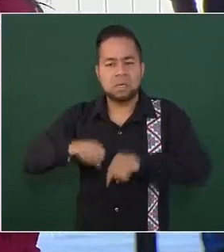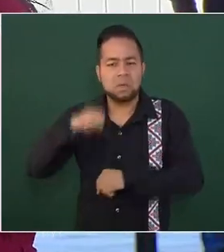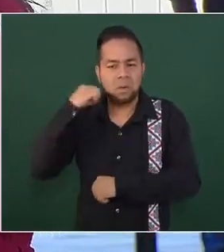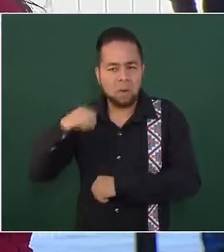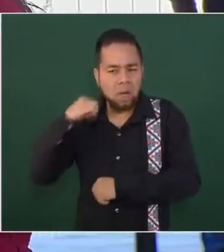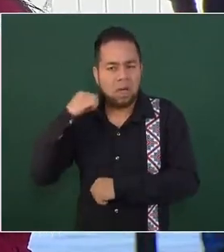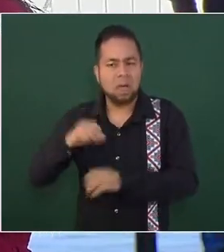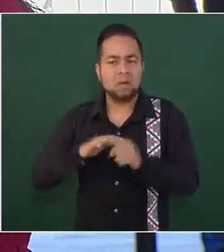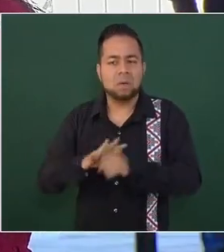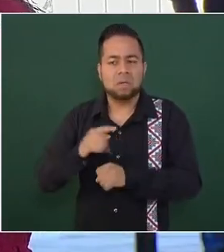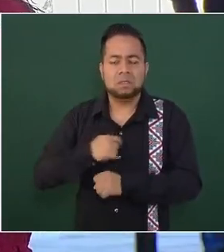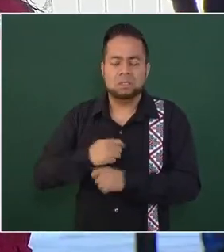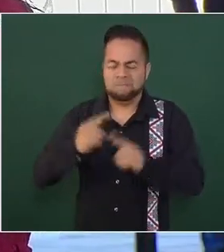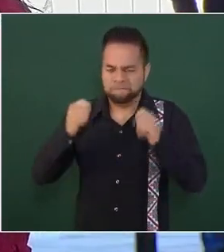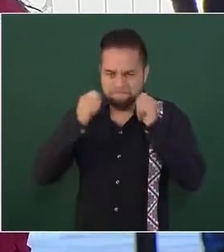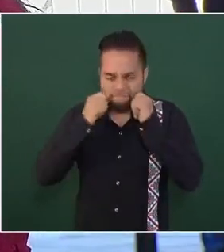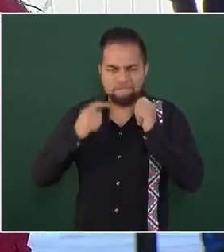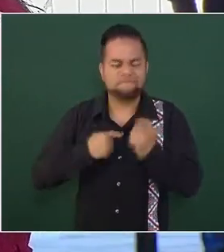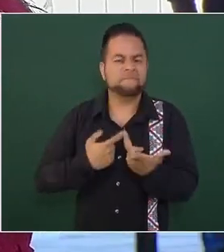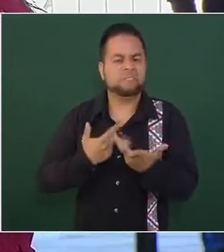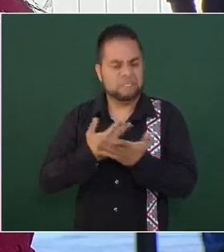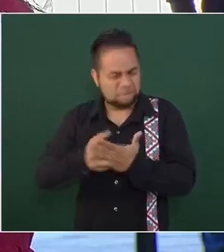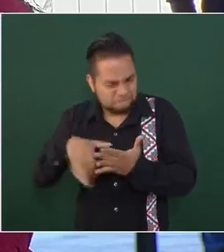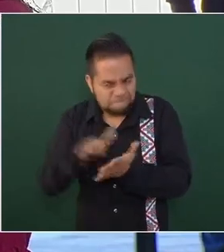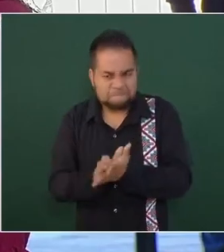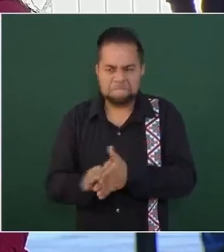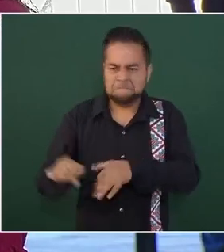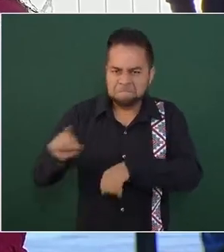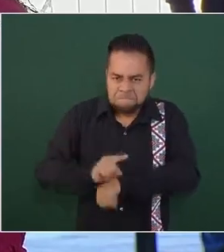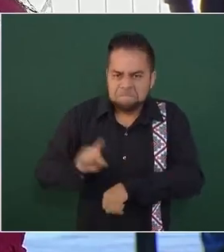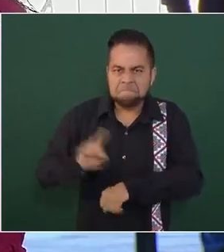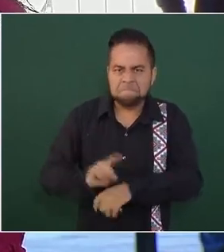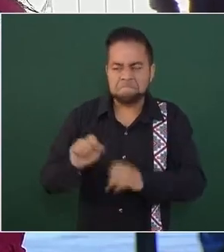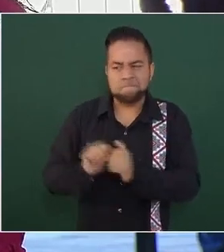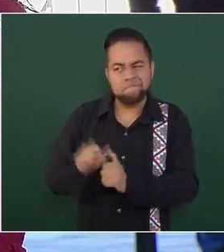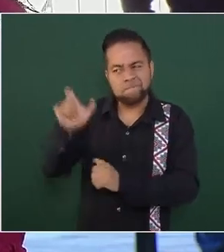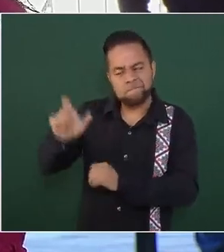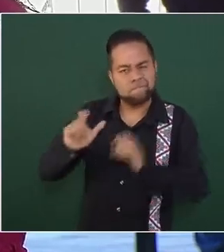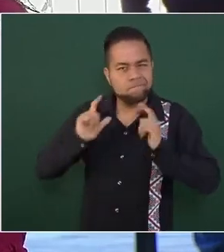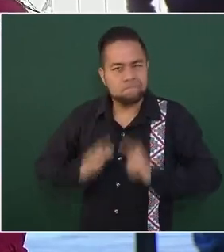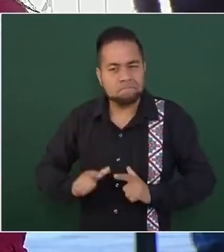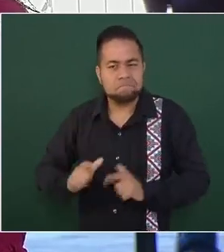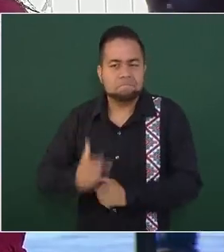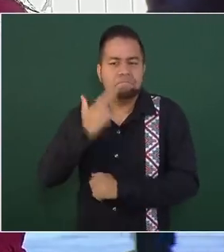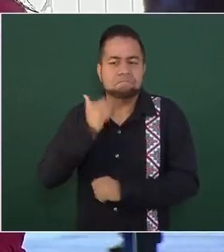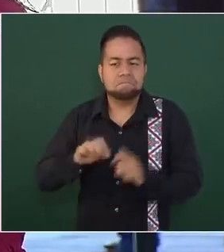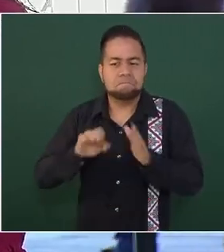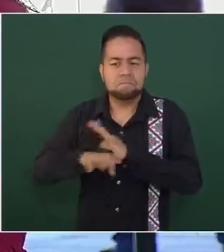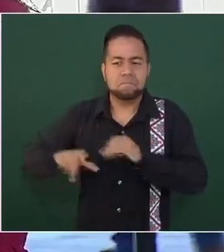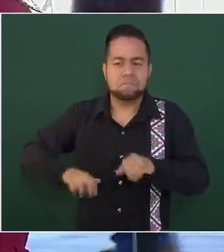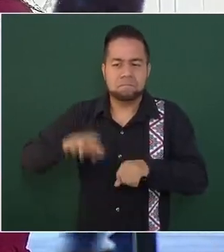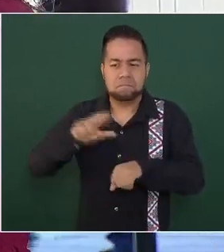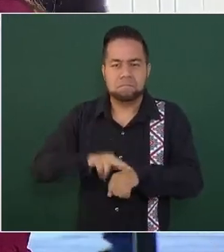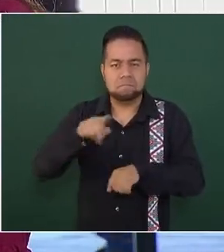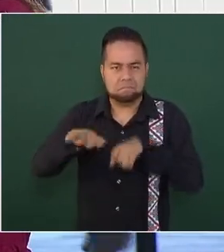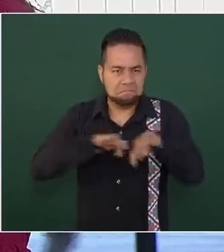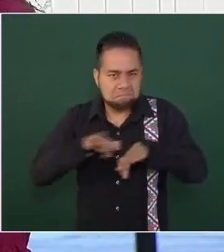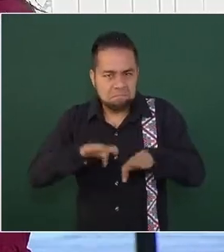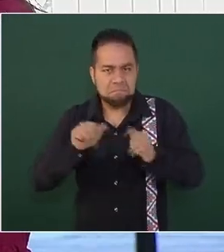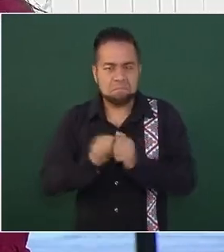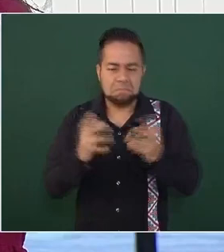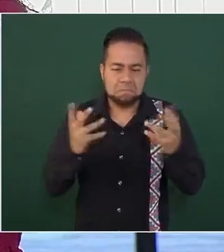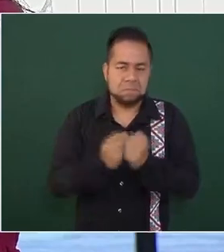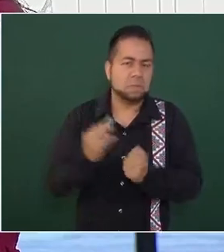jugándonos la vida a diario con ese tipo de poder de nada sirve que el gobernador esté trabajando con el